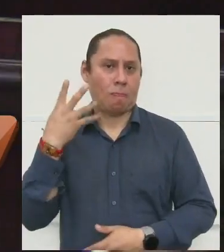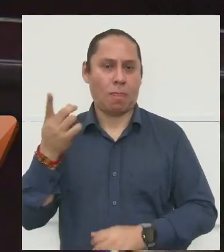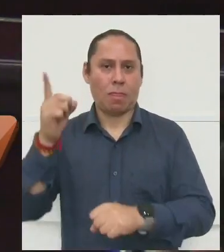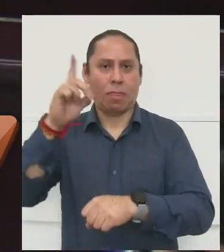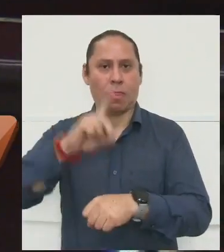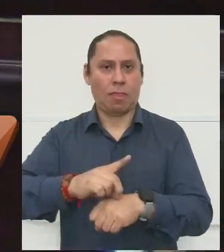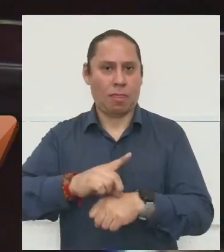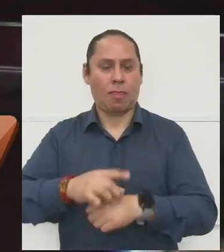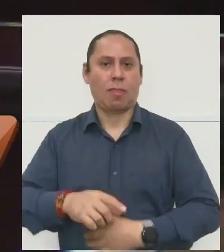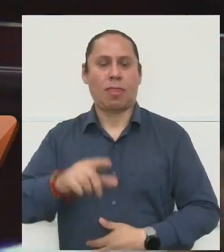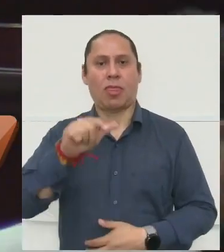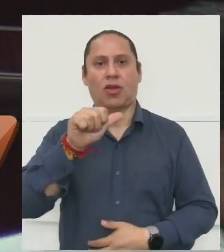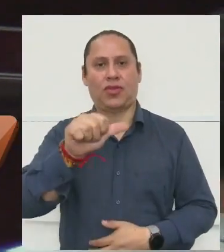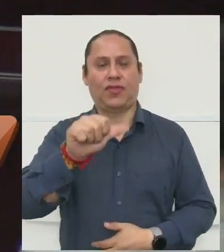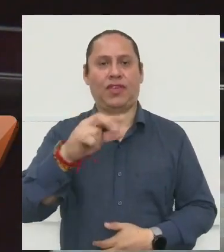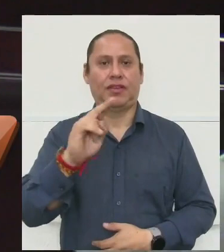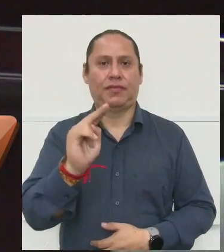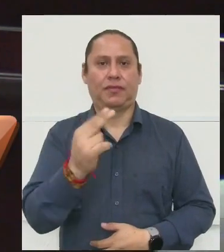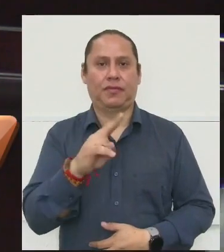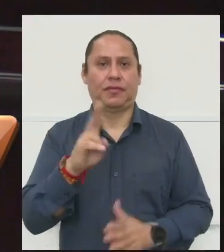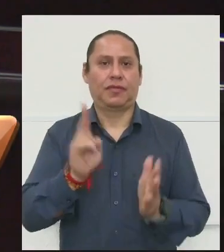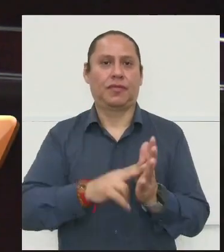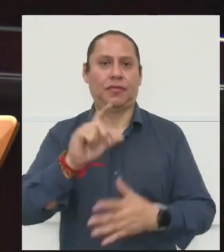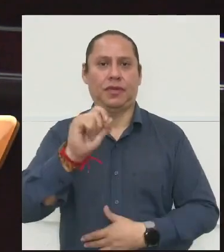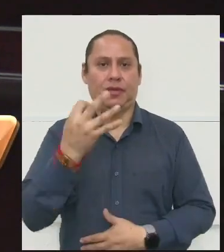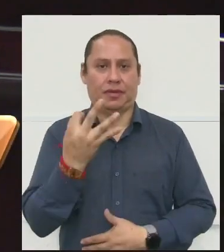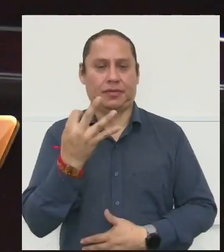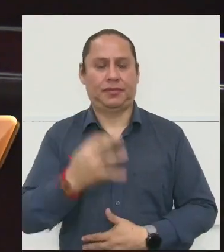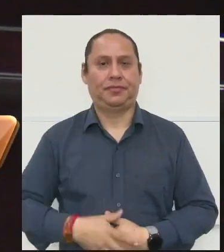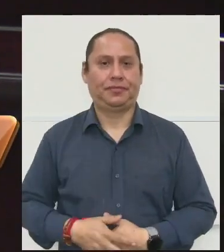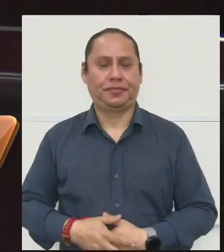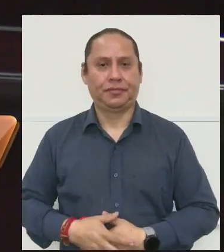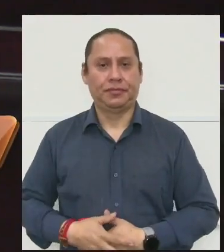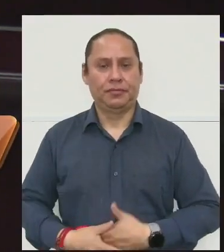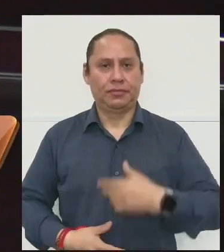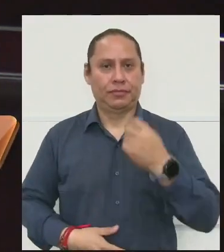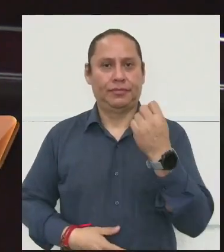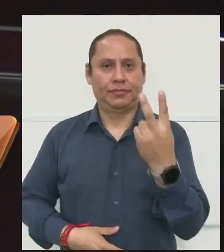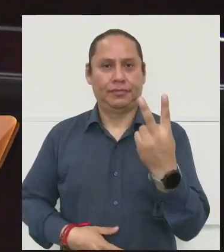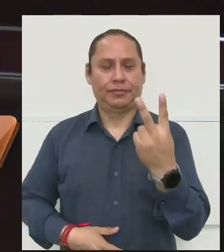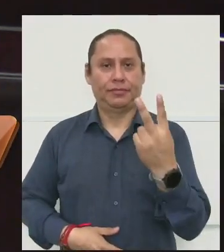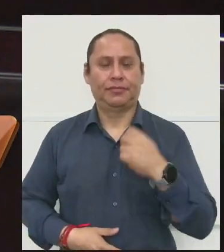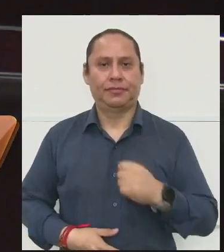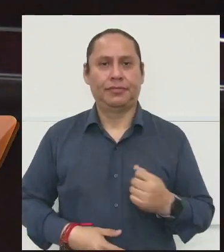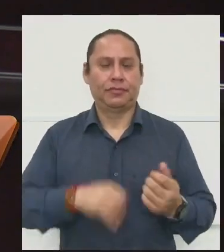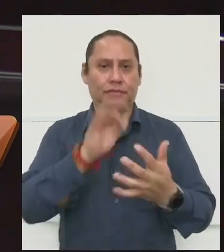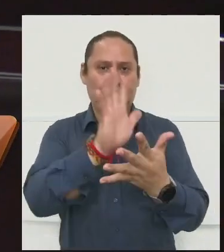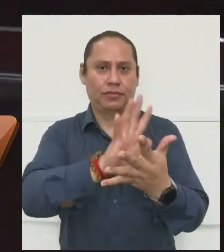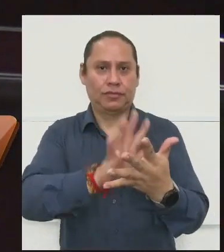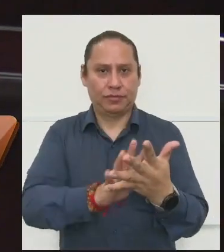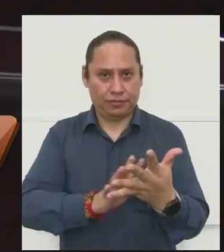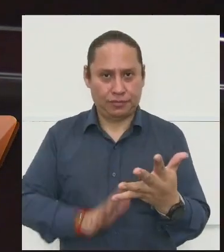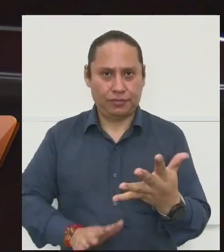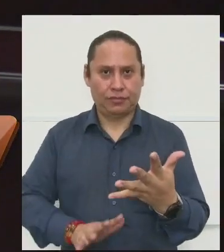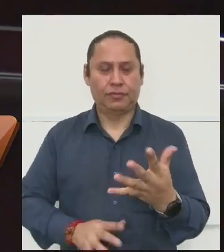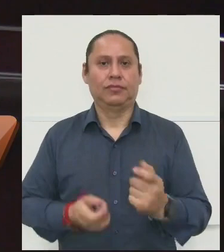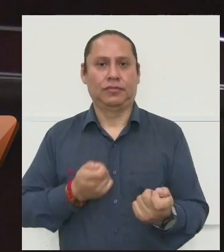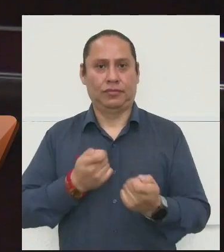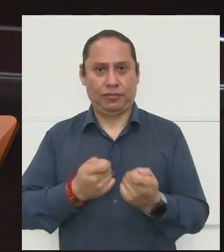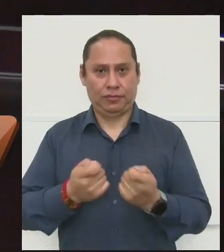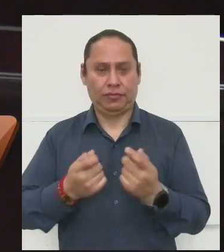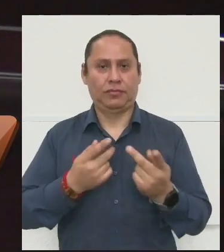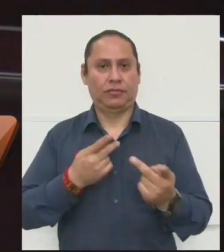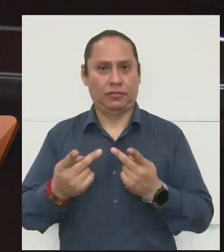celebrada el 16 de noviembre del 2023 punto número dos lectura y trámite